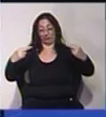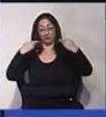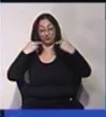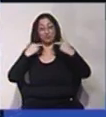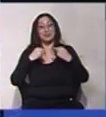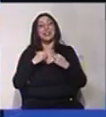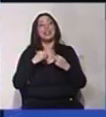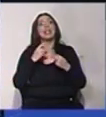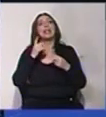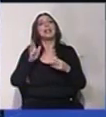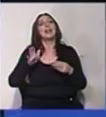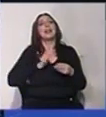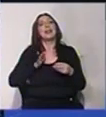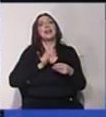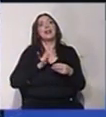la chica